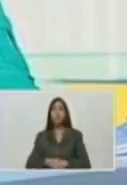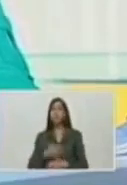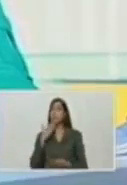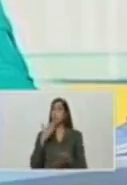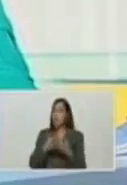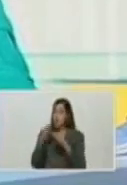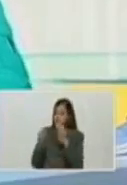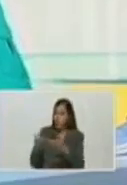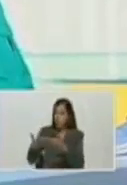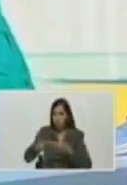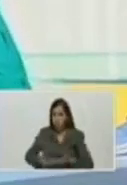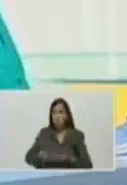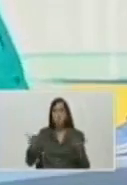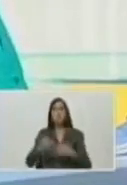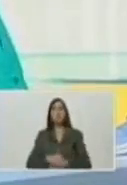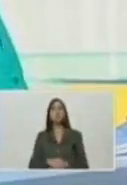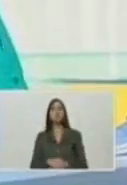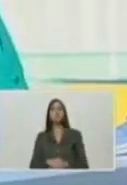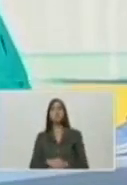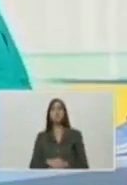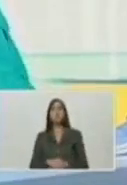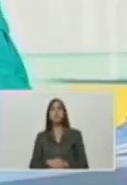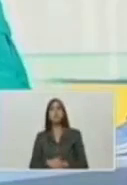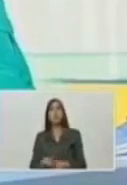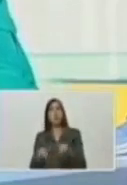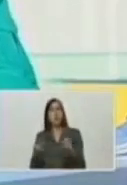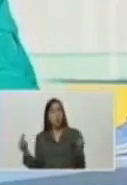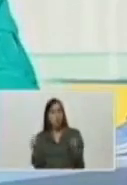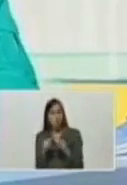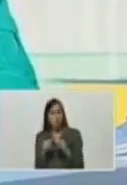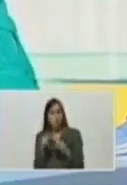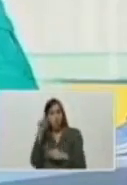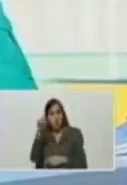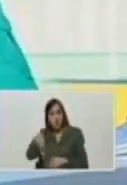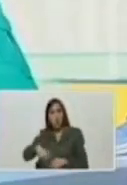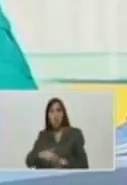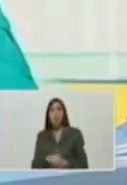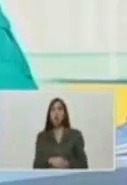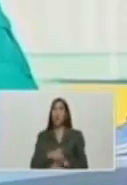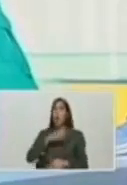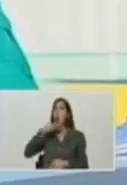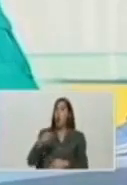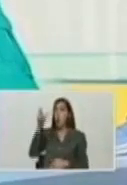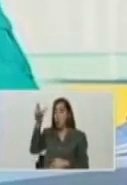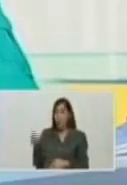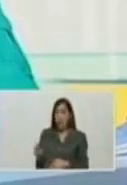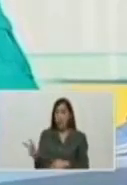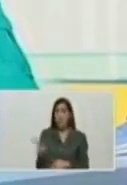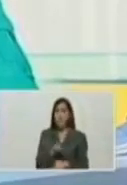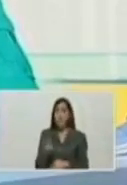regalo. Igualmente conocí a un joven venezolano,